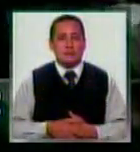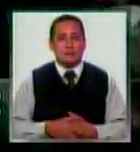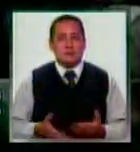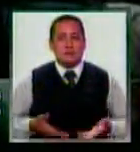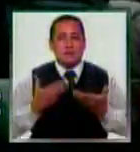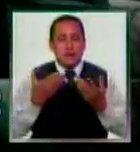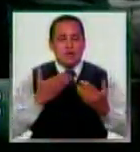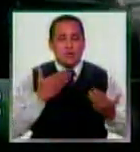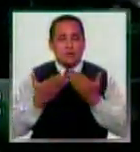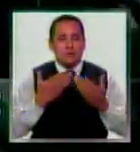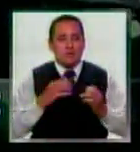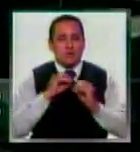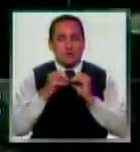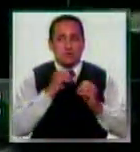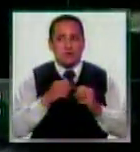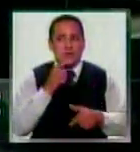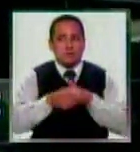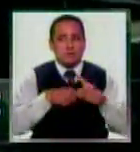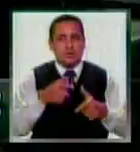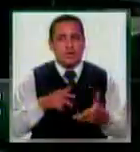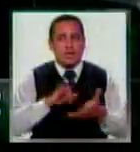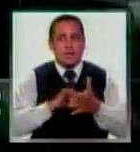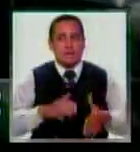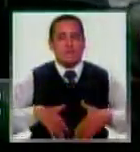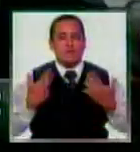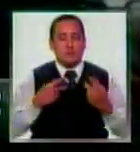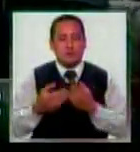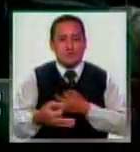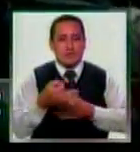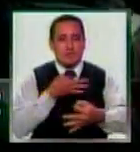darle una alternativa a la población a que podamos